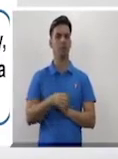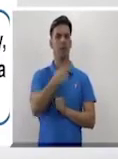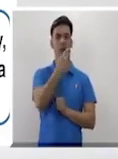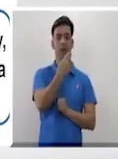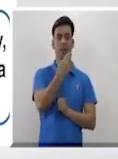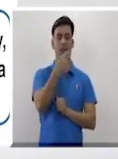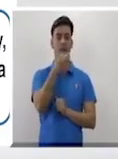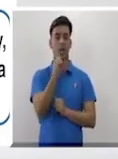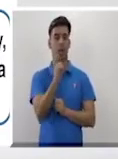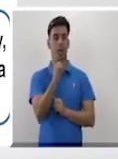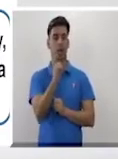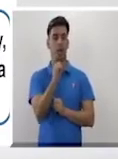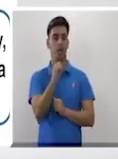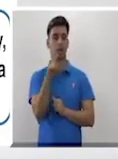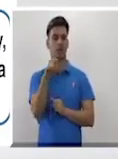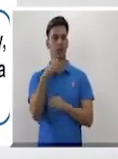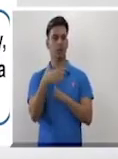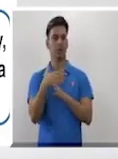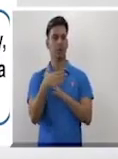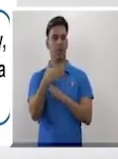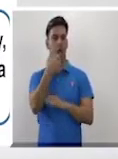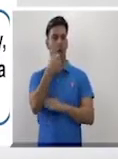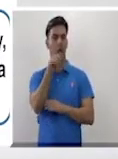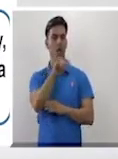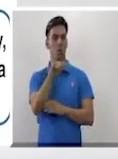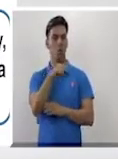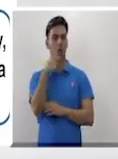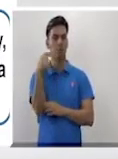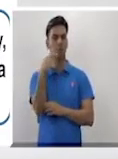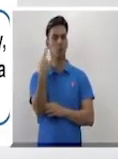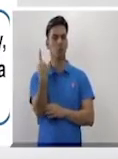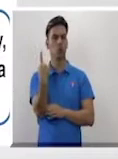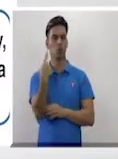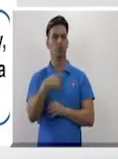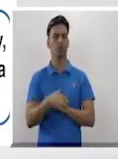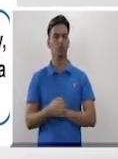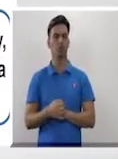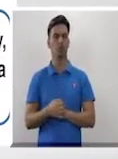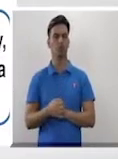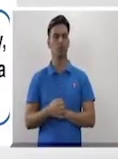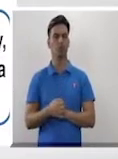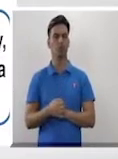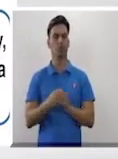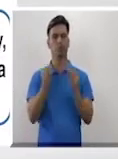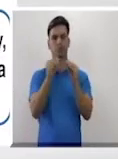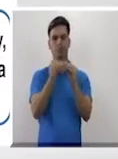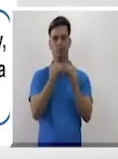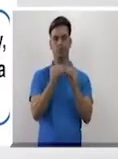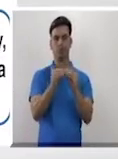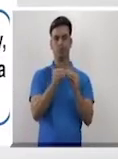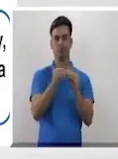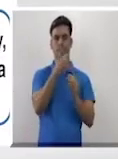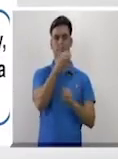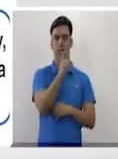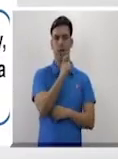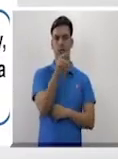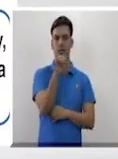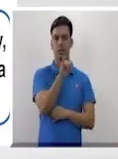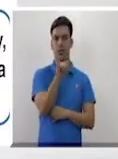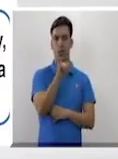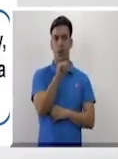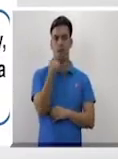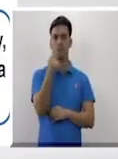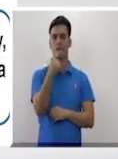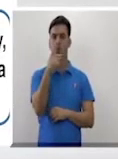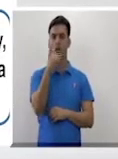igual a menos 1. Por tanto, se corresponde con esa función. X igual a menos X cuadrado